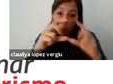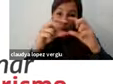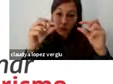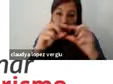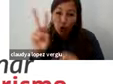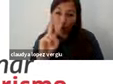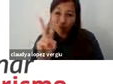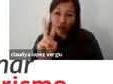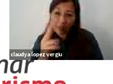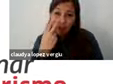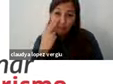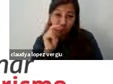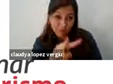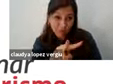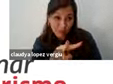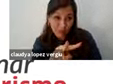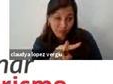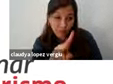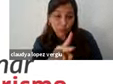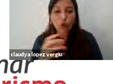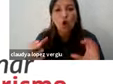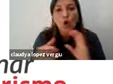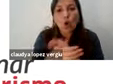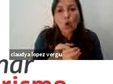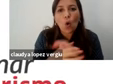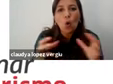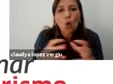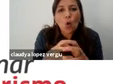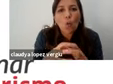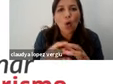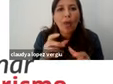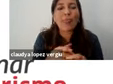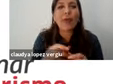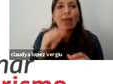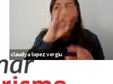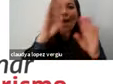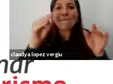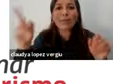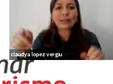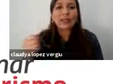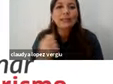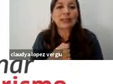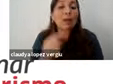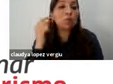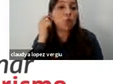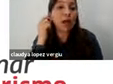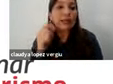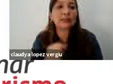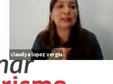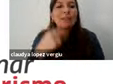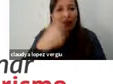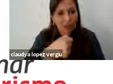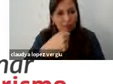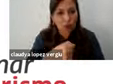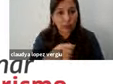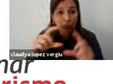los que están involucrados, están dirigidos a empresas lideradas por mujeres o mujeres empresarias, y los cuadrados